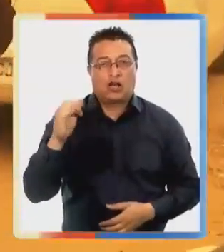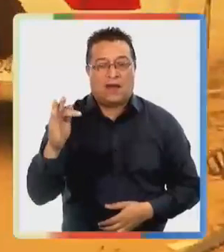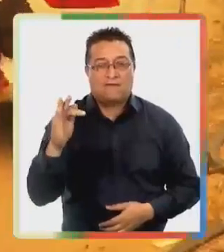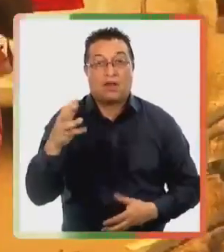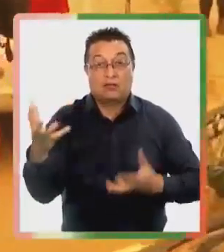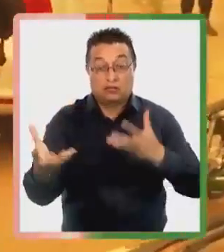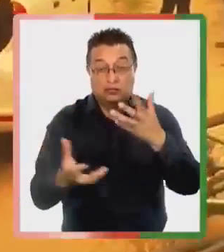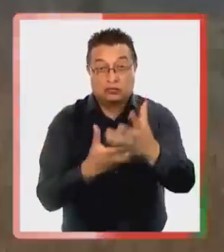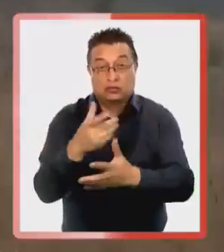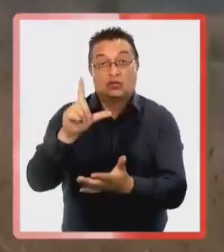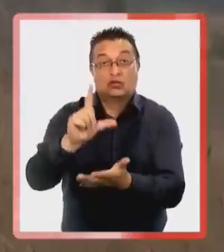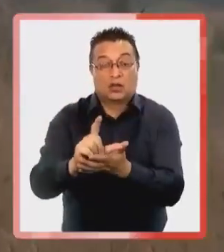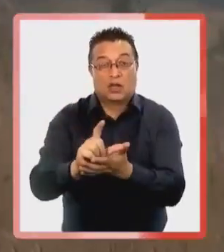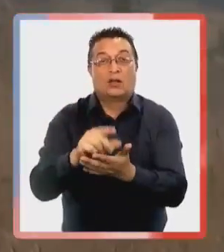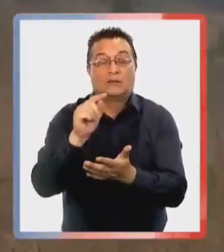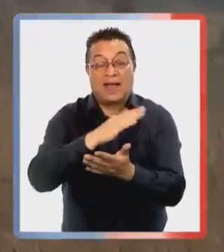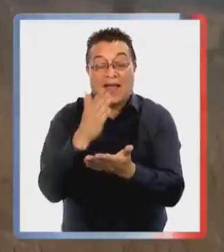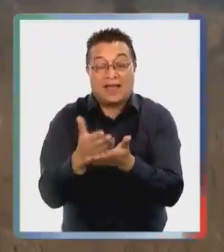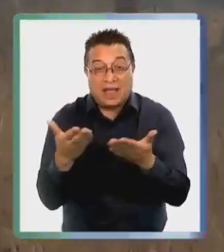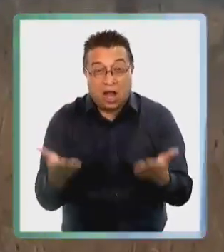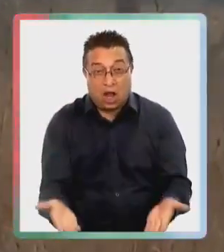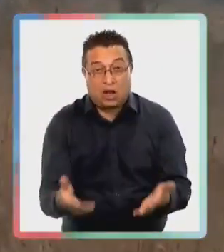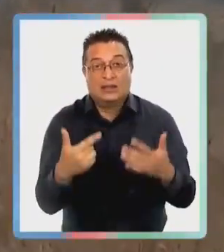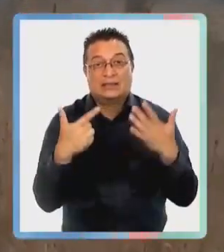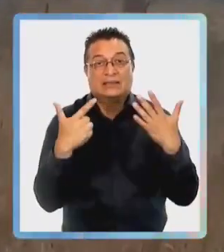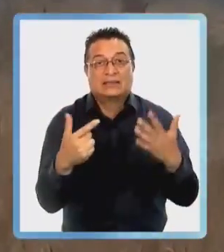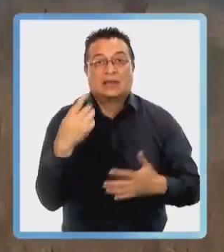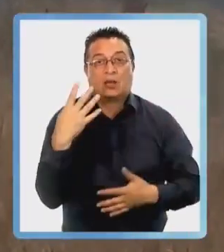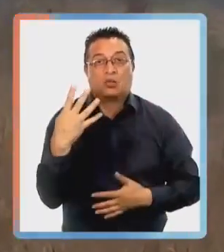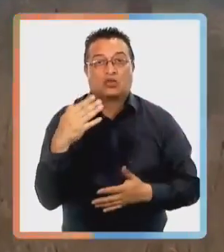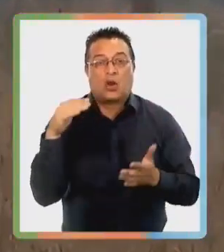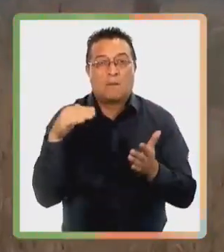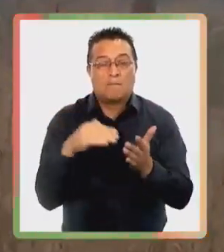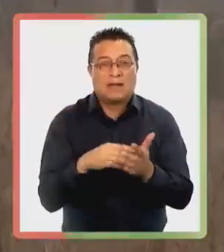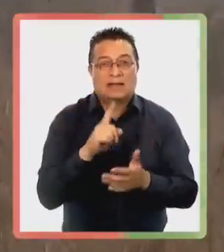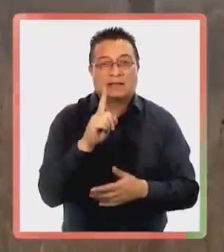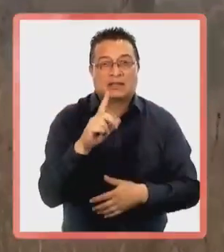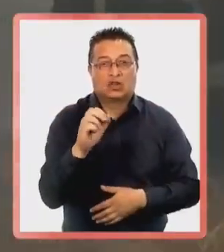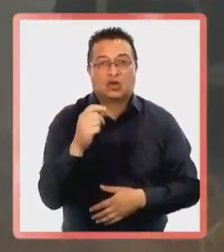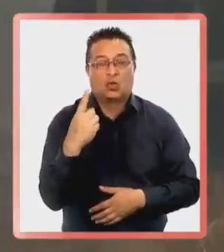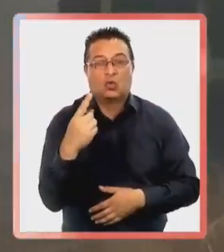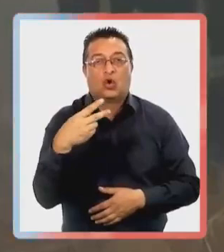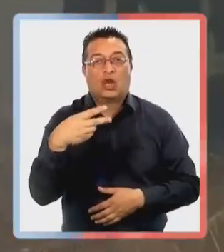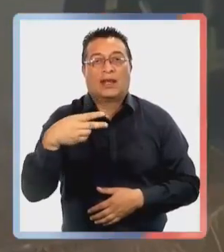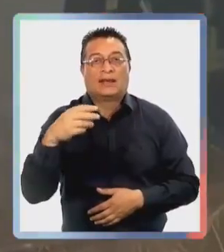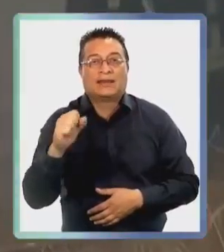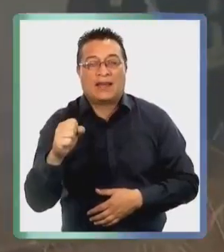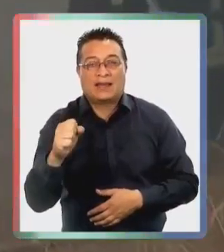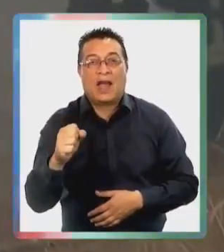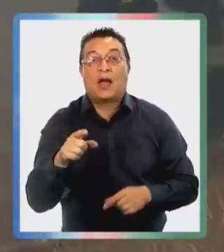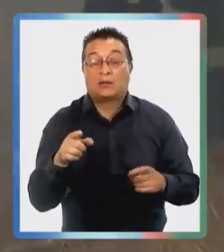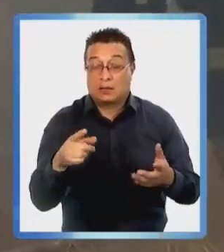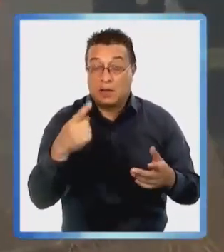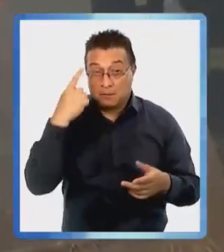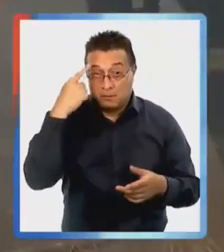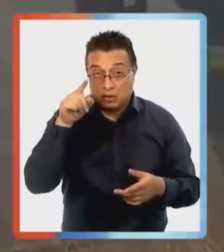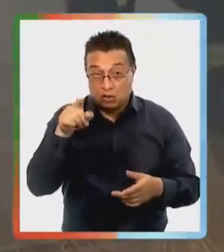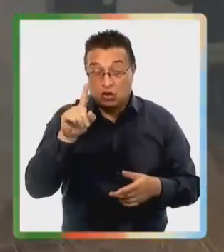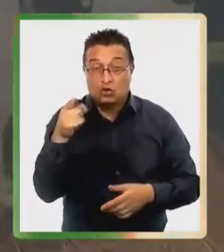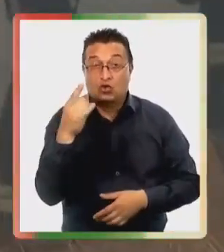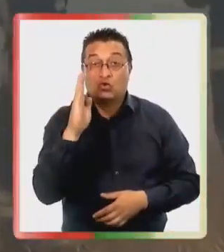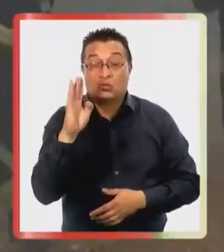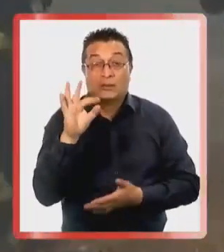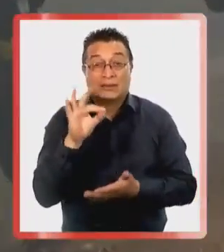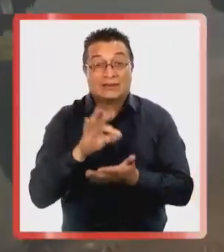total de 74.101 hectáreas. Sin embargo, el subsecretario del Interior, Manuel Monsalve, aseguró que